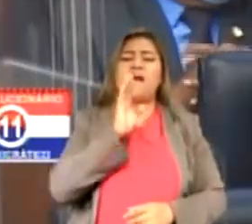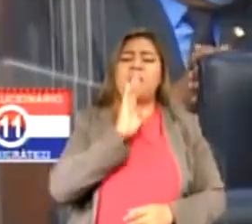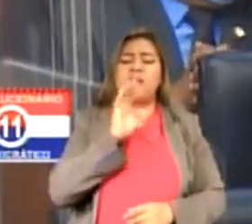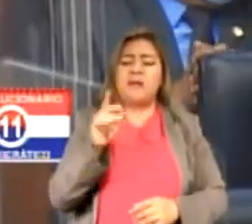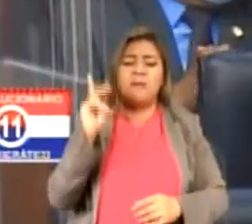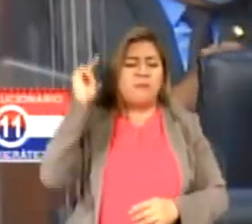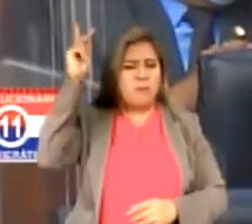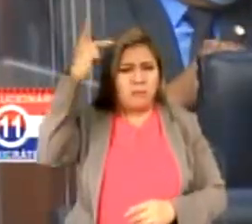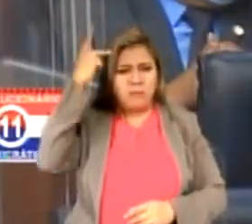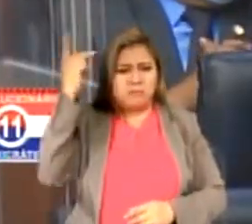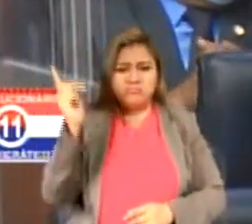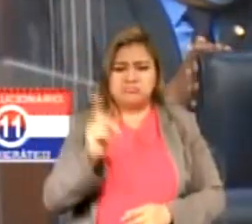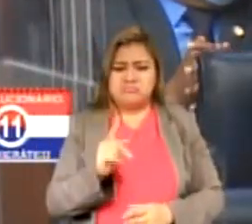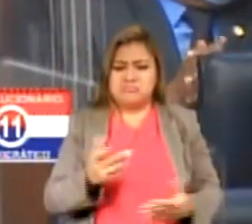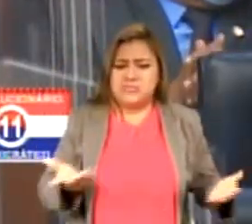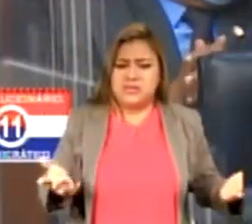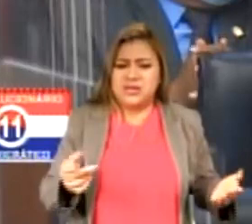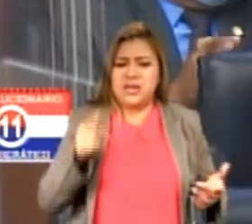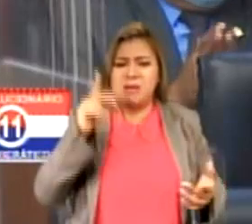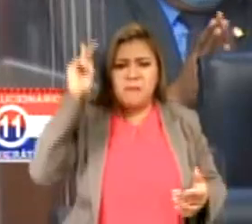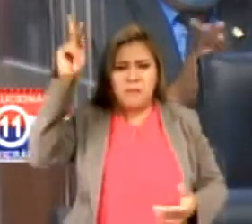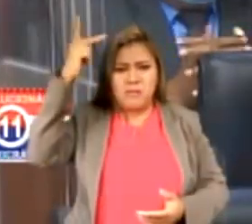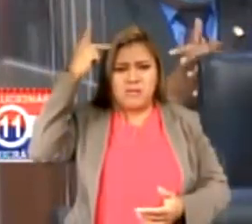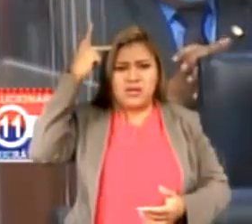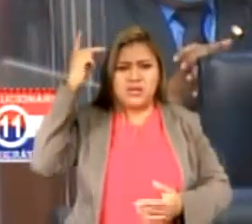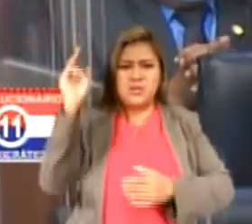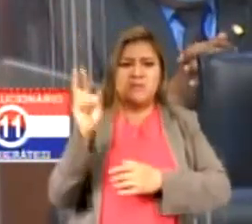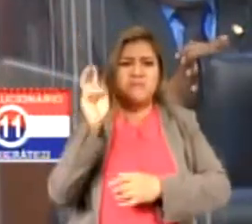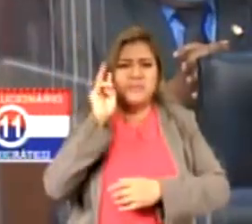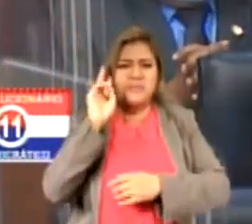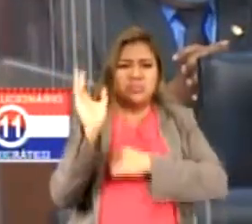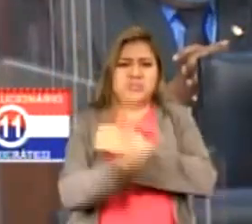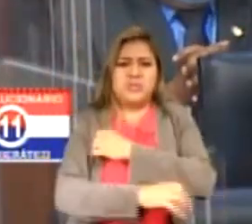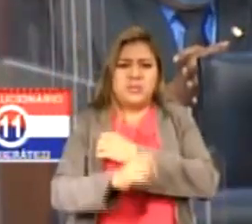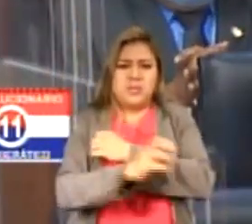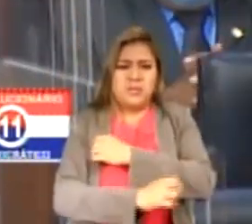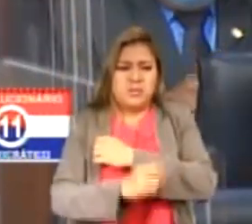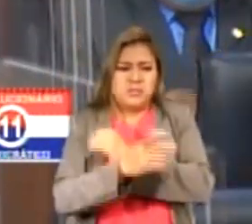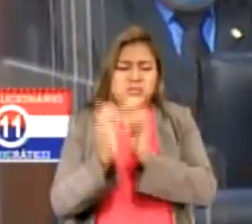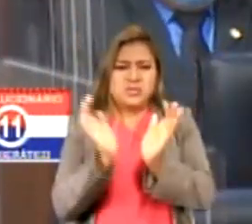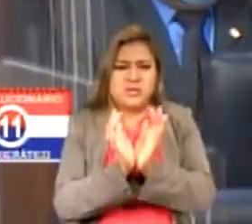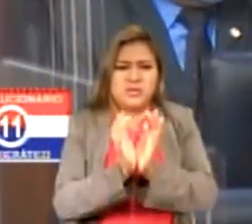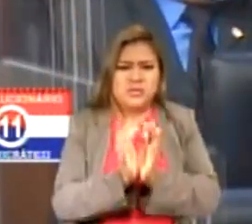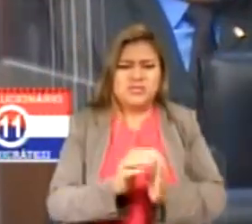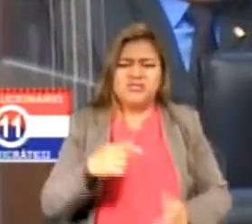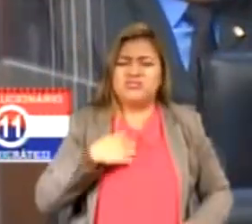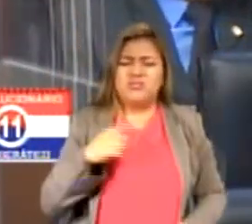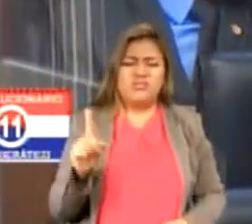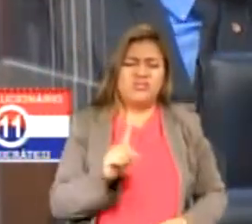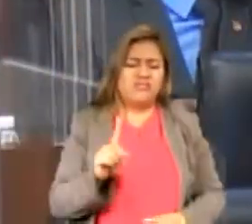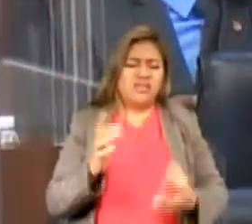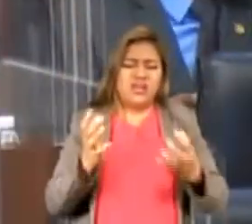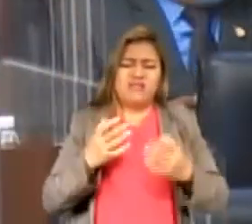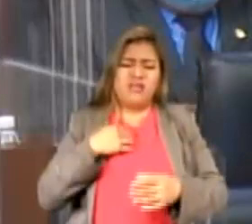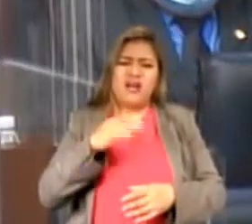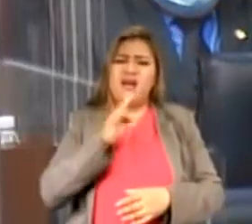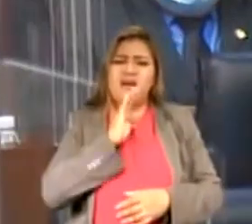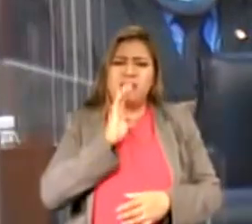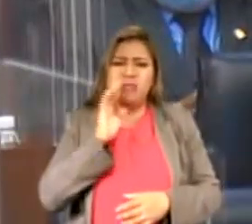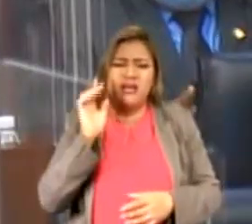la Caja del Seguro Social. Y eso que yo no quiero ni hablar del sistema solidario y del sistema de